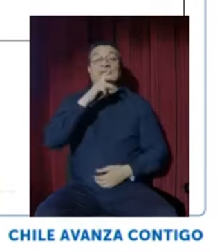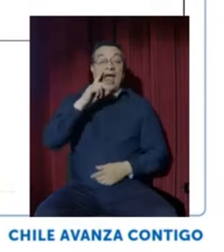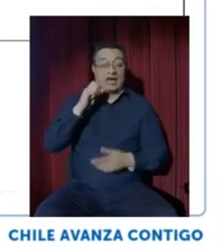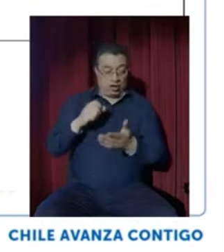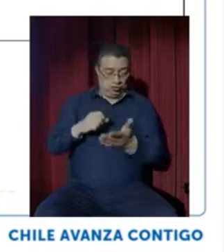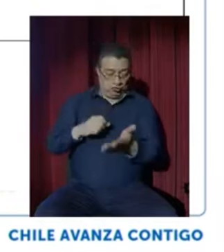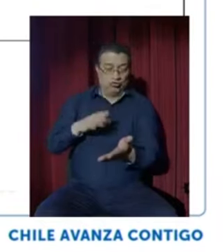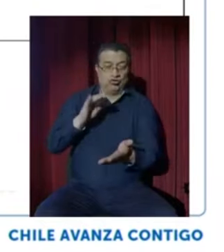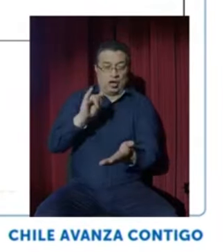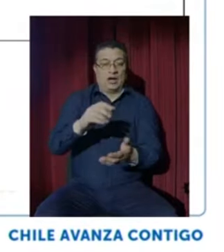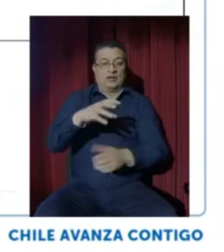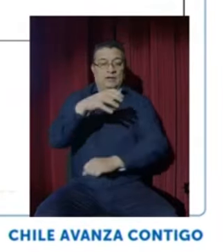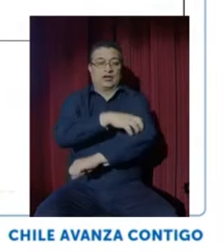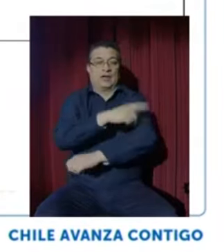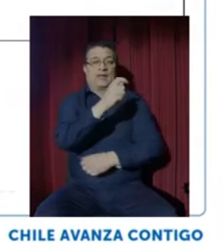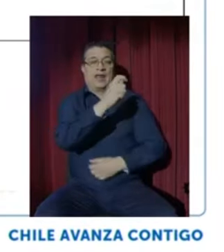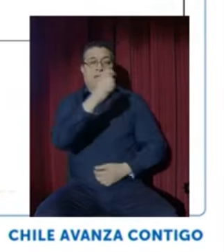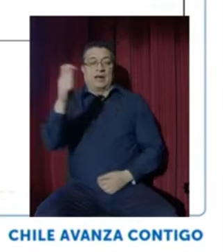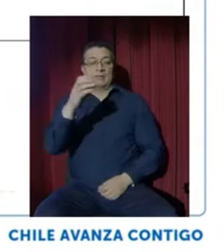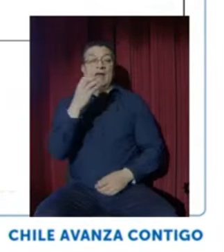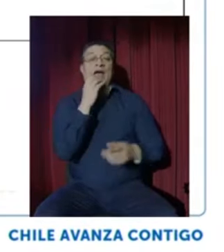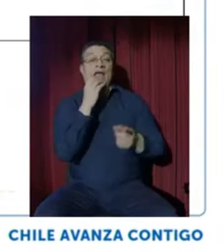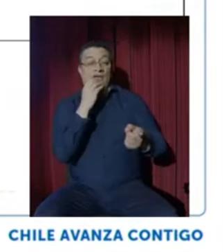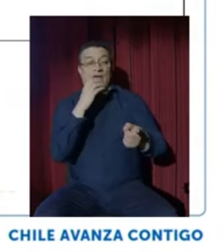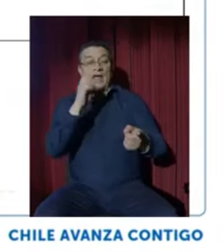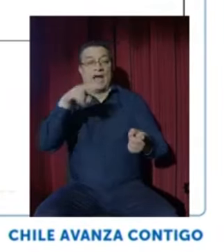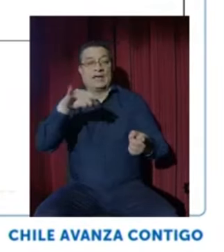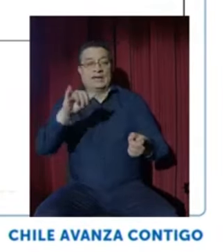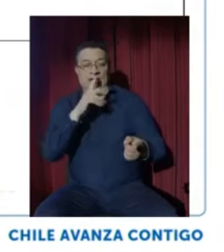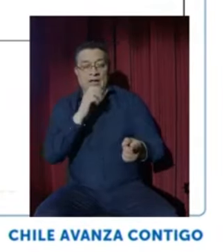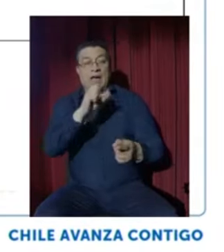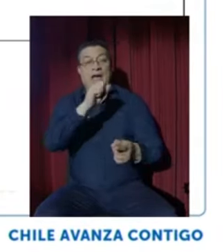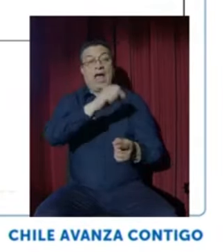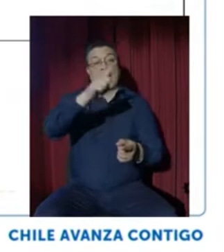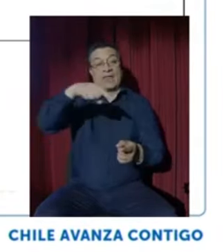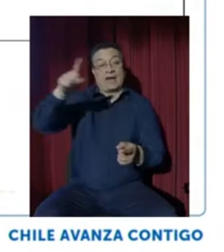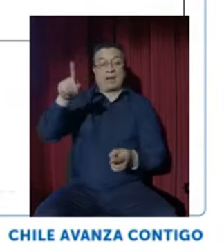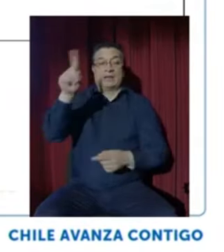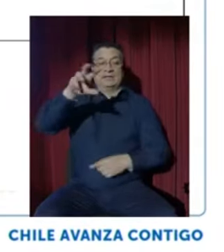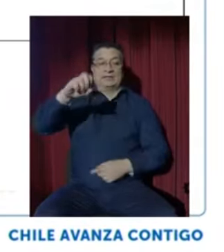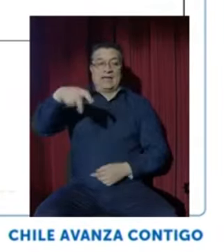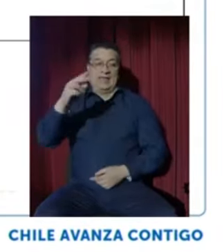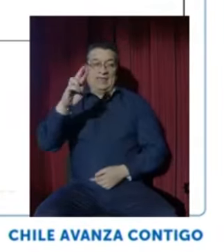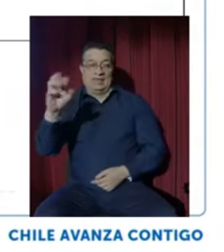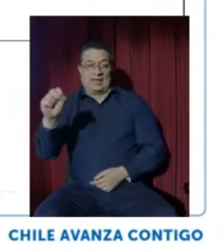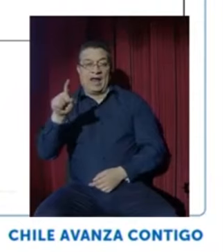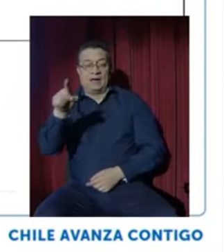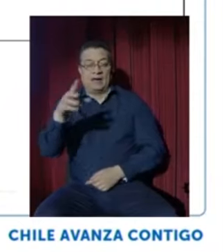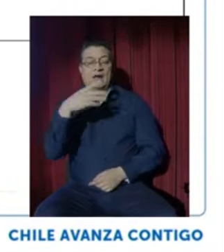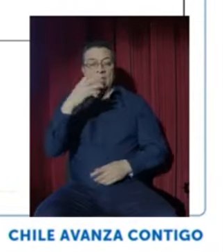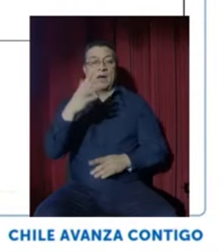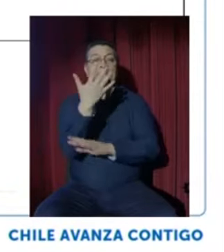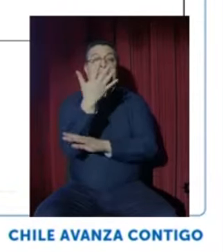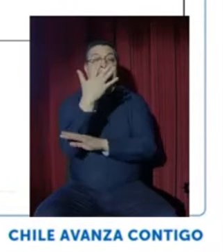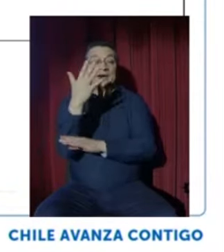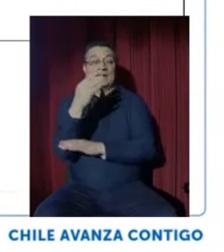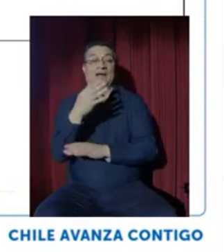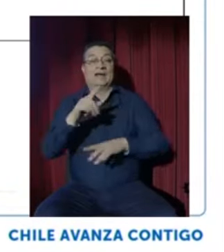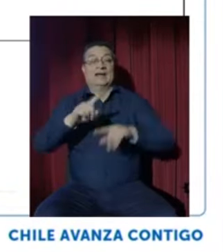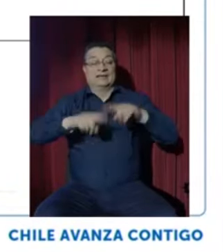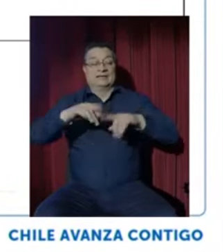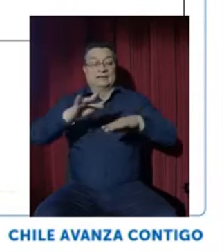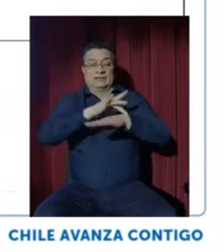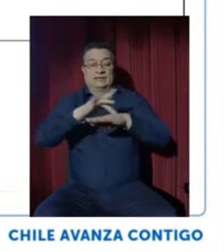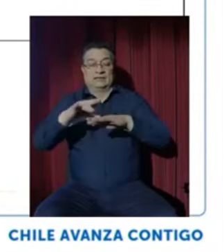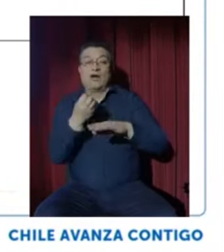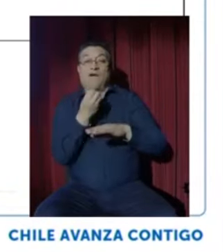acá de la región de tarapacá antofagasta Doña Anita atacama Doña Sandra con la creación del parque desierto florido todavía no nos